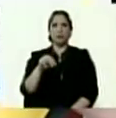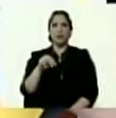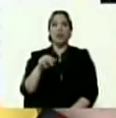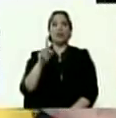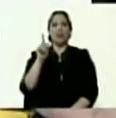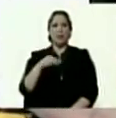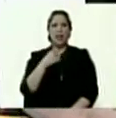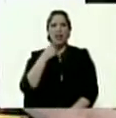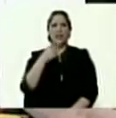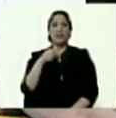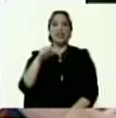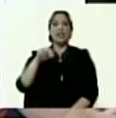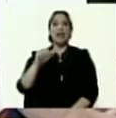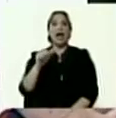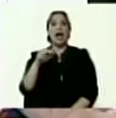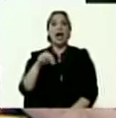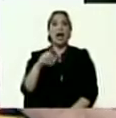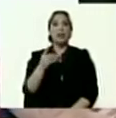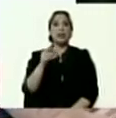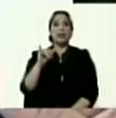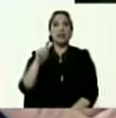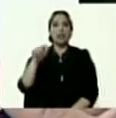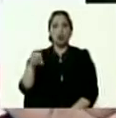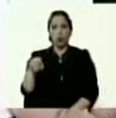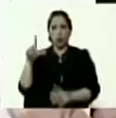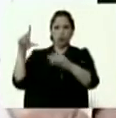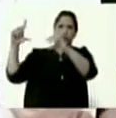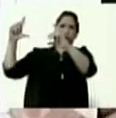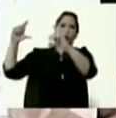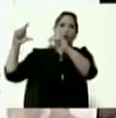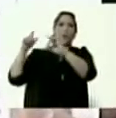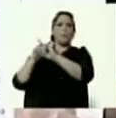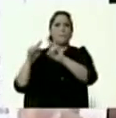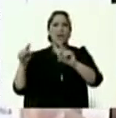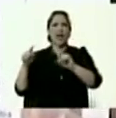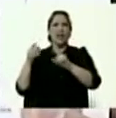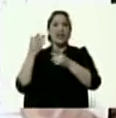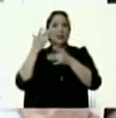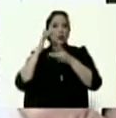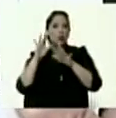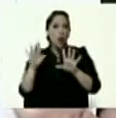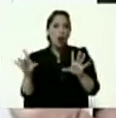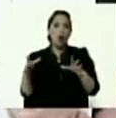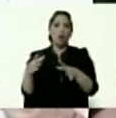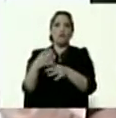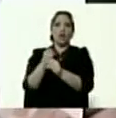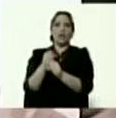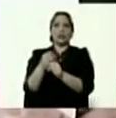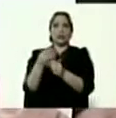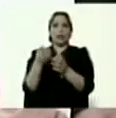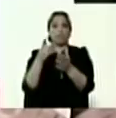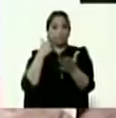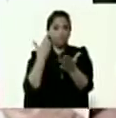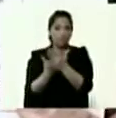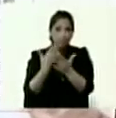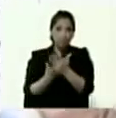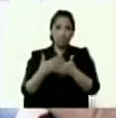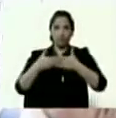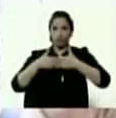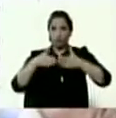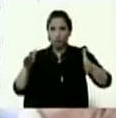Se tomaron esas fotografías para que fuera una especie de fianza para que fuera una especie de